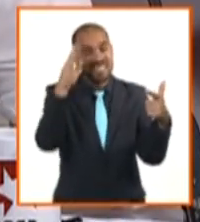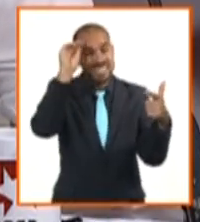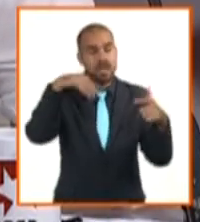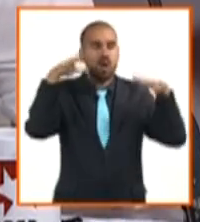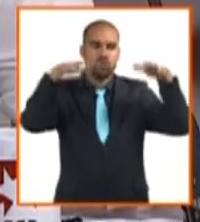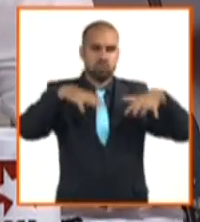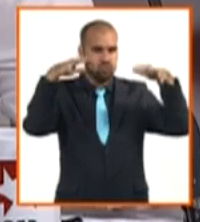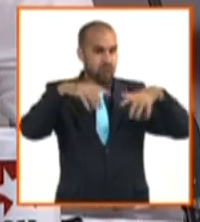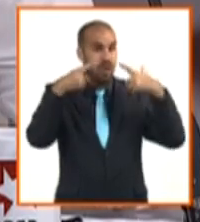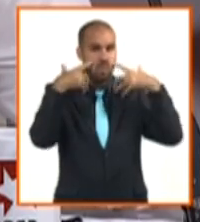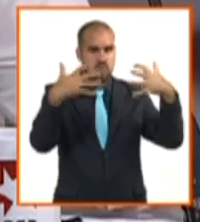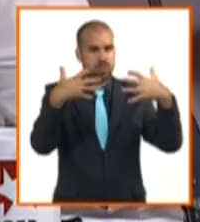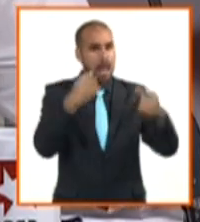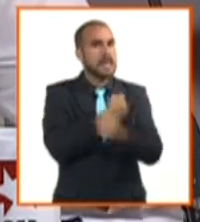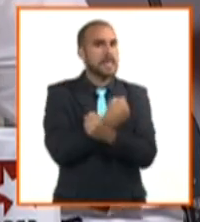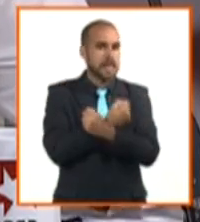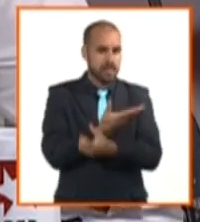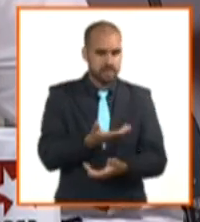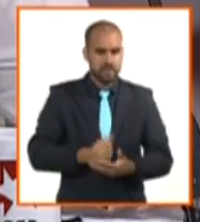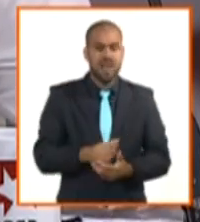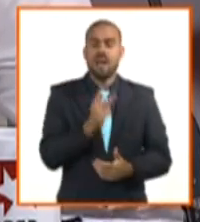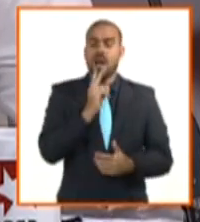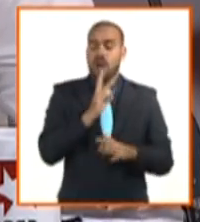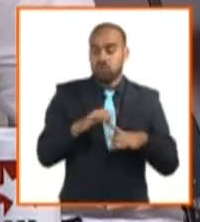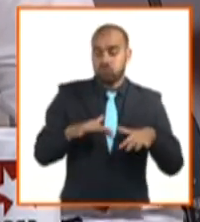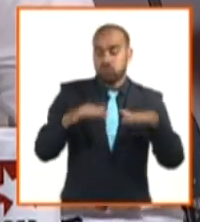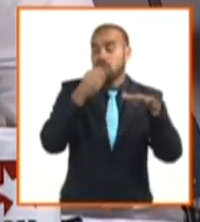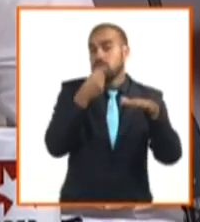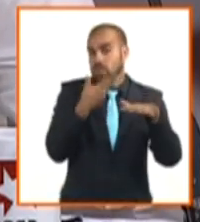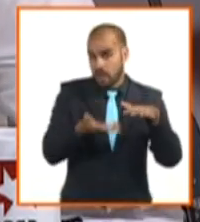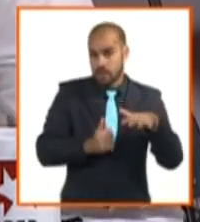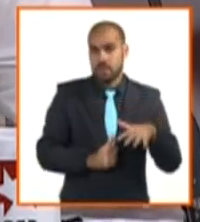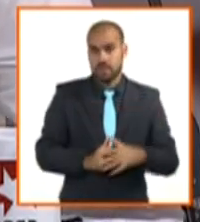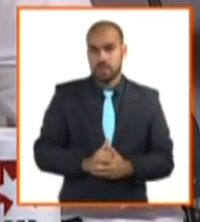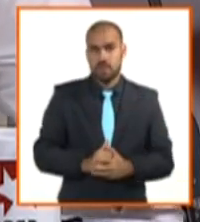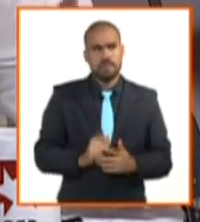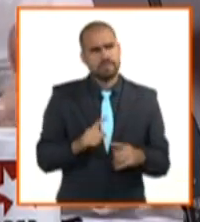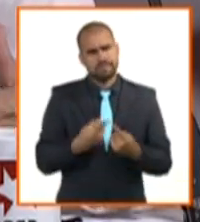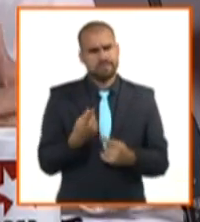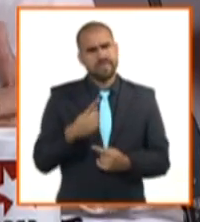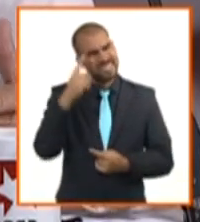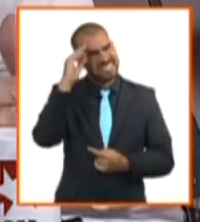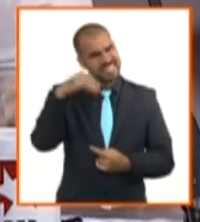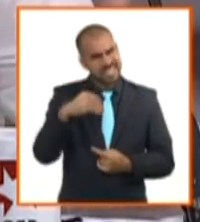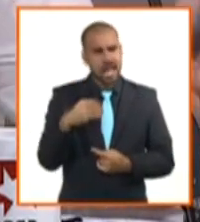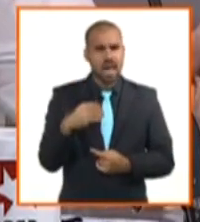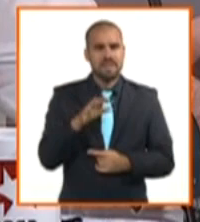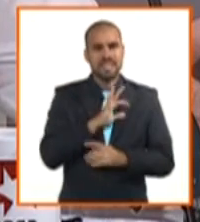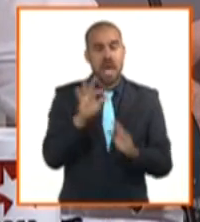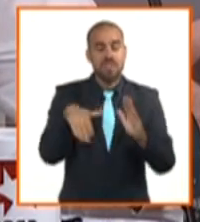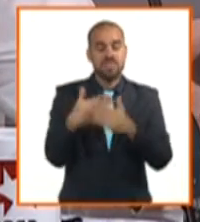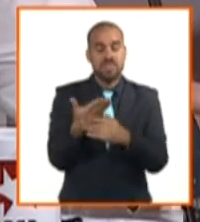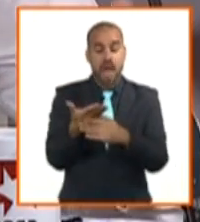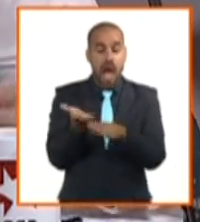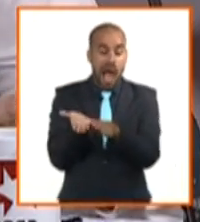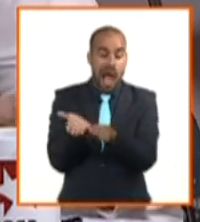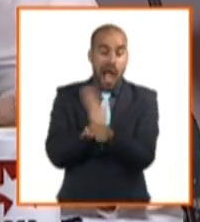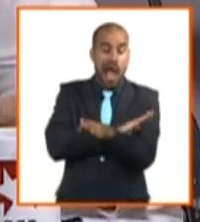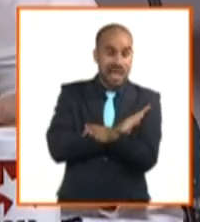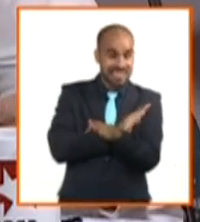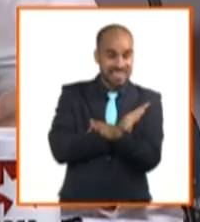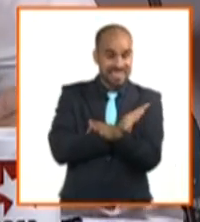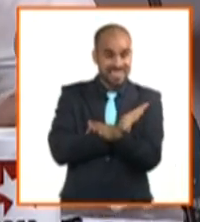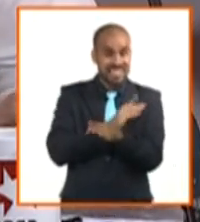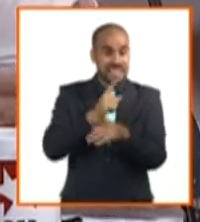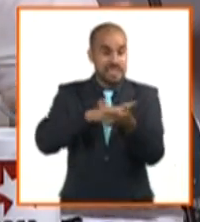las lluvias las inundaciones que podían ocurrir porque además sabemos también que han habido varios días anteriores también como decía la segunda